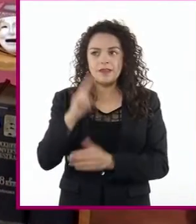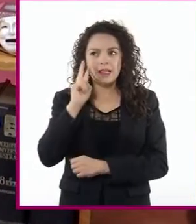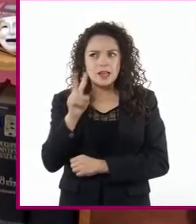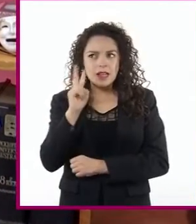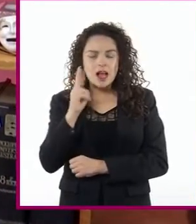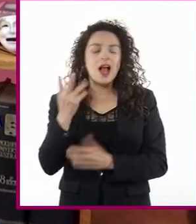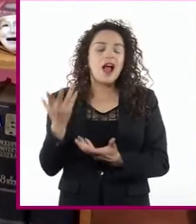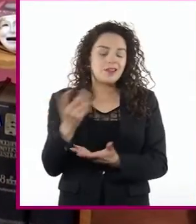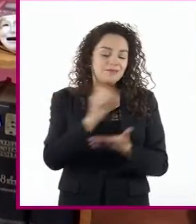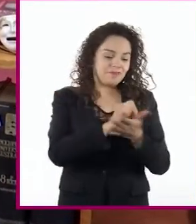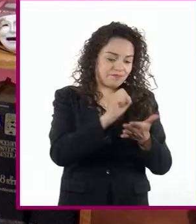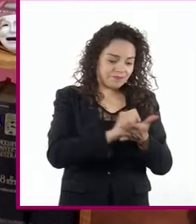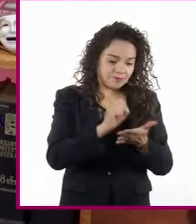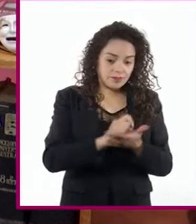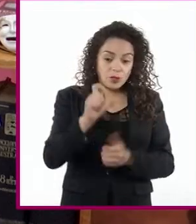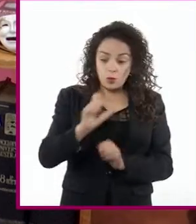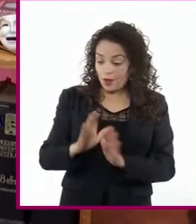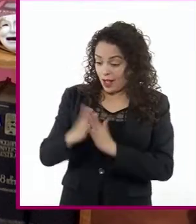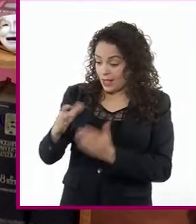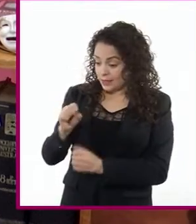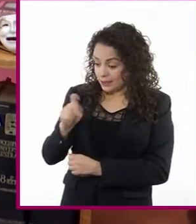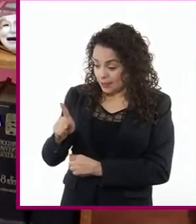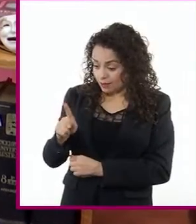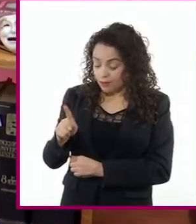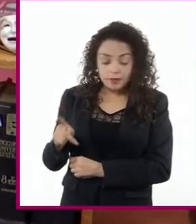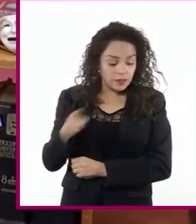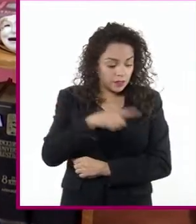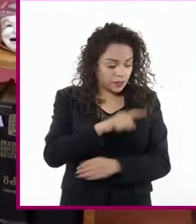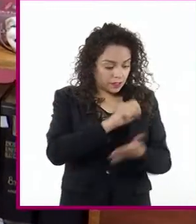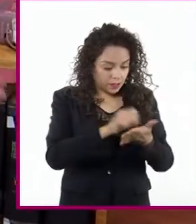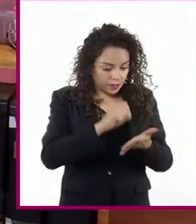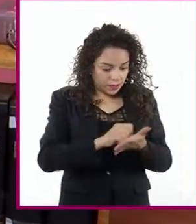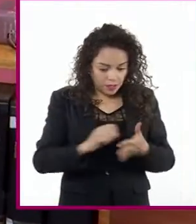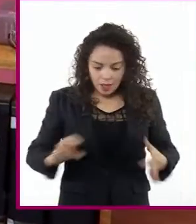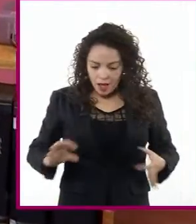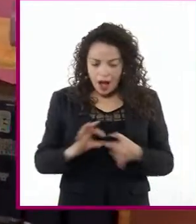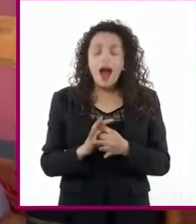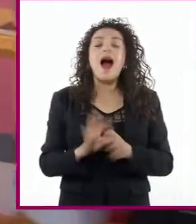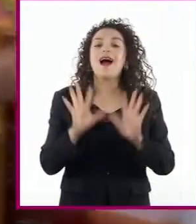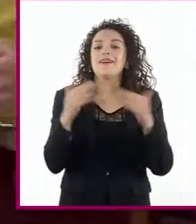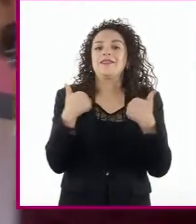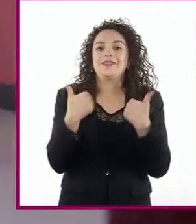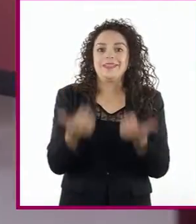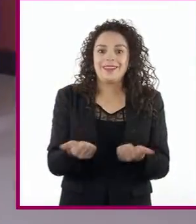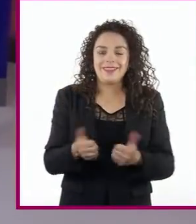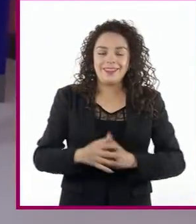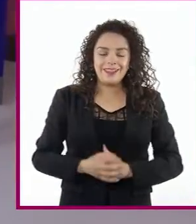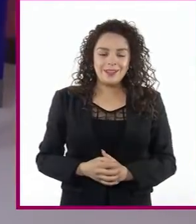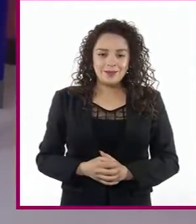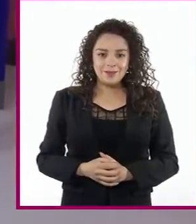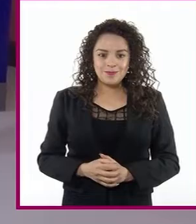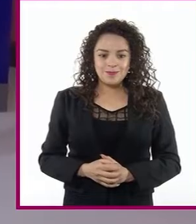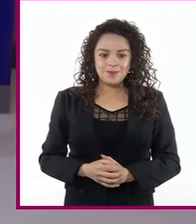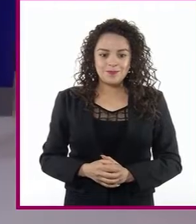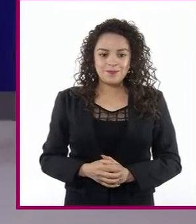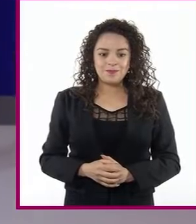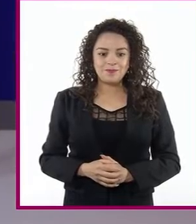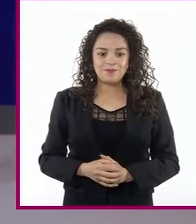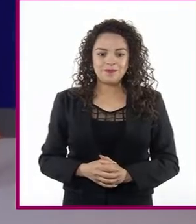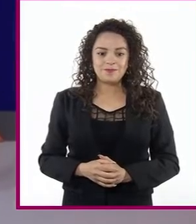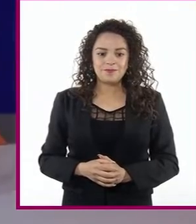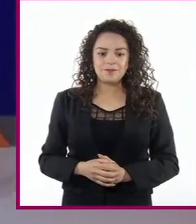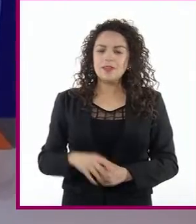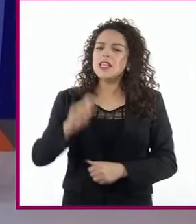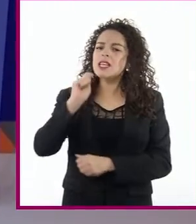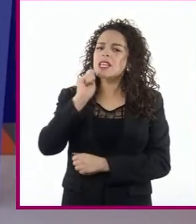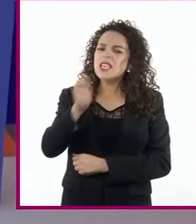las podrán resolver al momento de consultar su libro de texto y, ¿qué creen?, revisar sus apuntes. ¿Qué es la